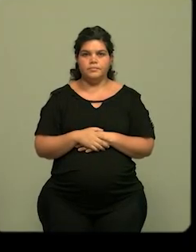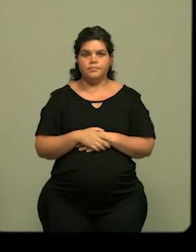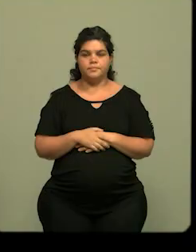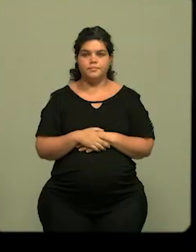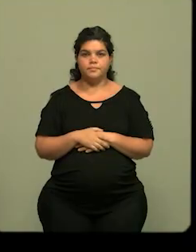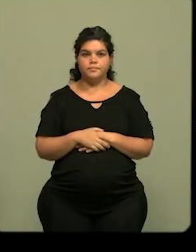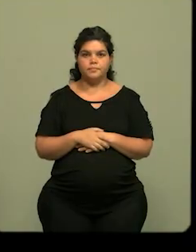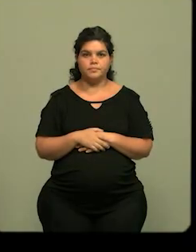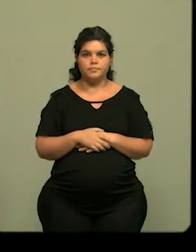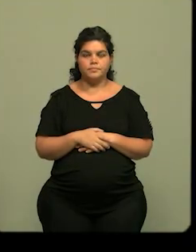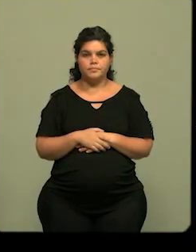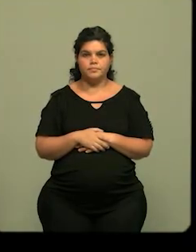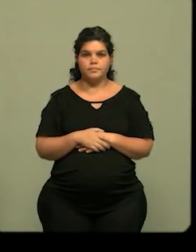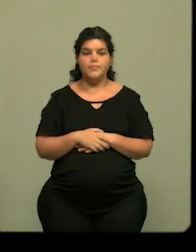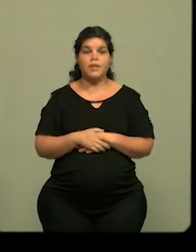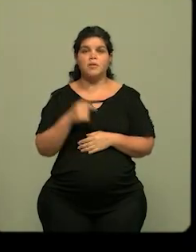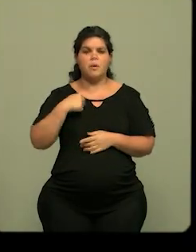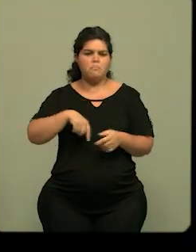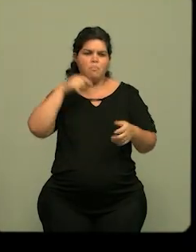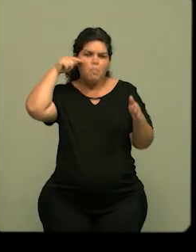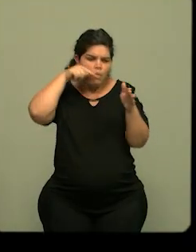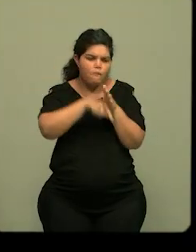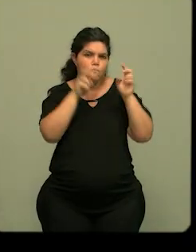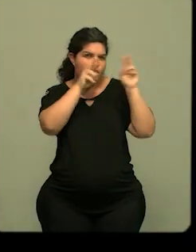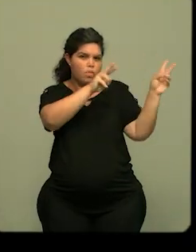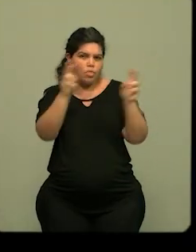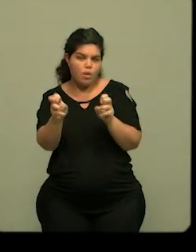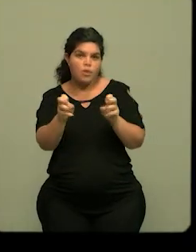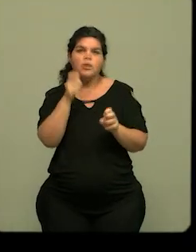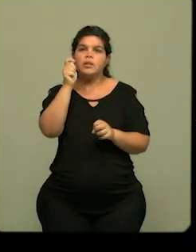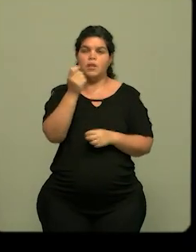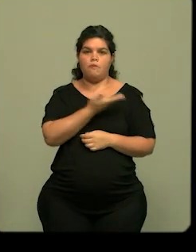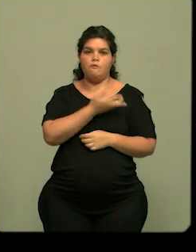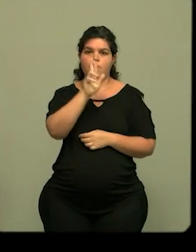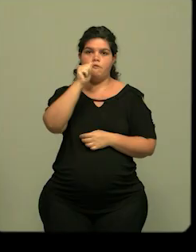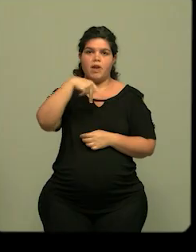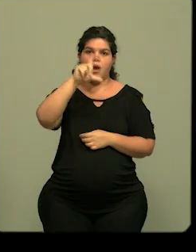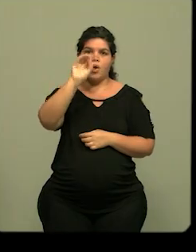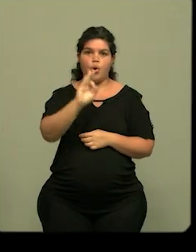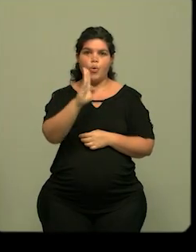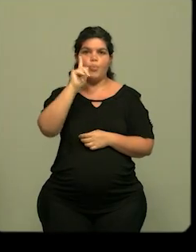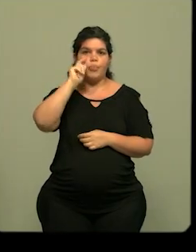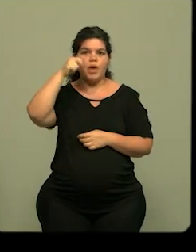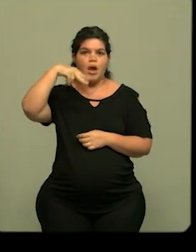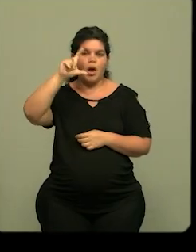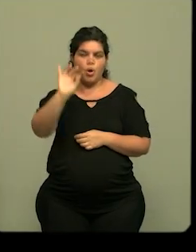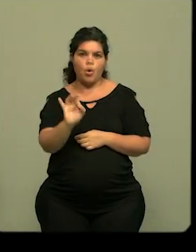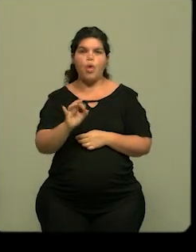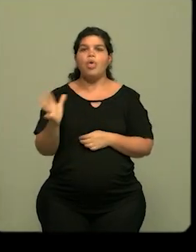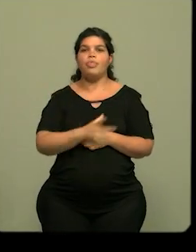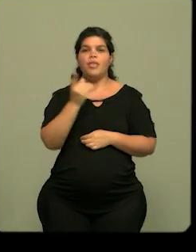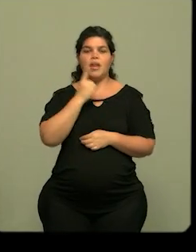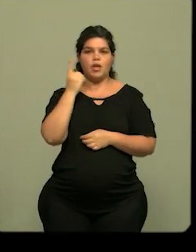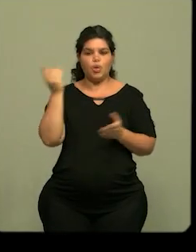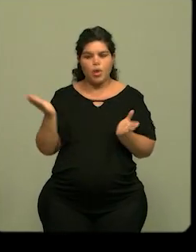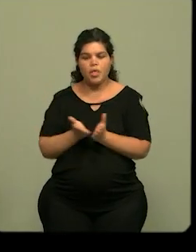Para interiorizarnos sobre este tema, hablamos con Franco Bianco. Él es director de la carrera de Turismo de la